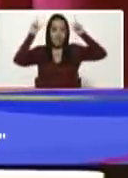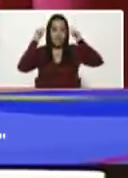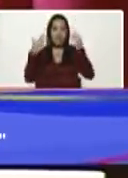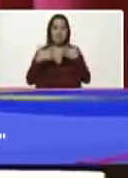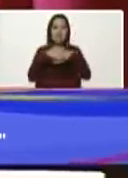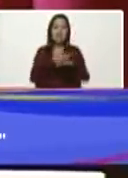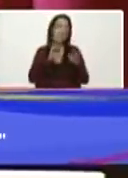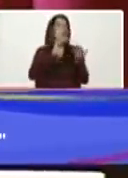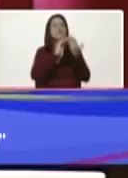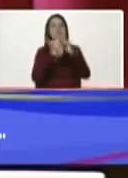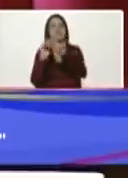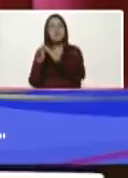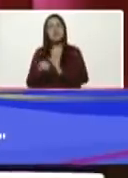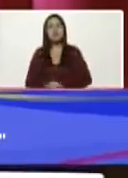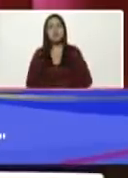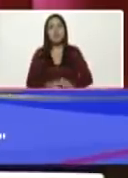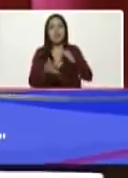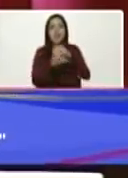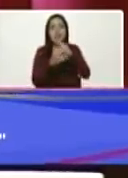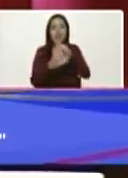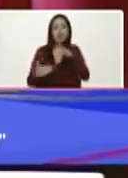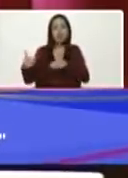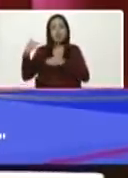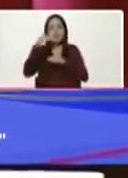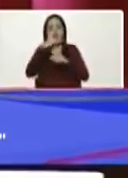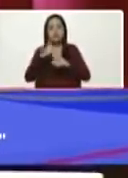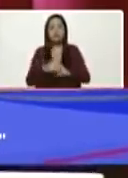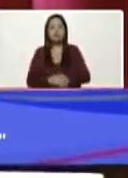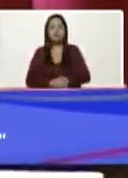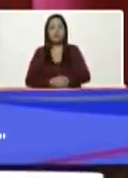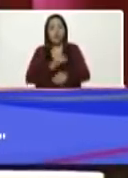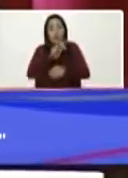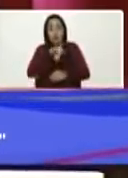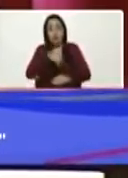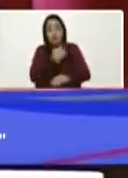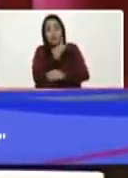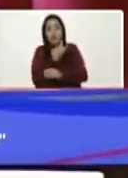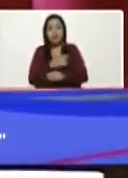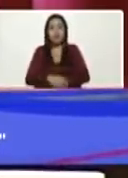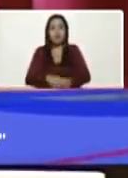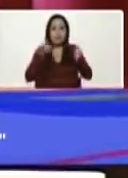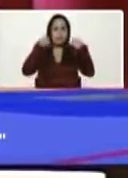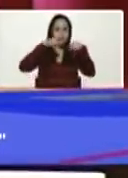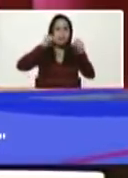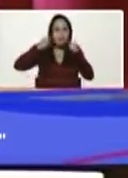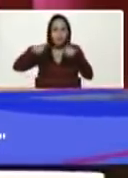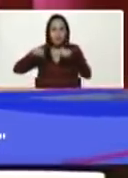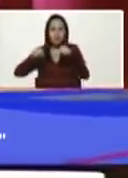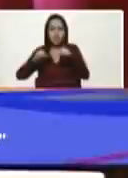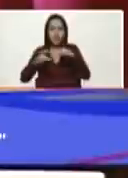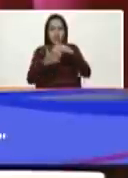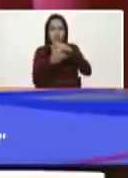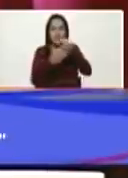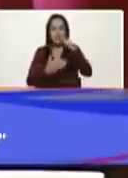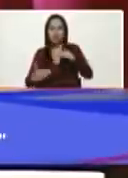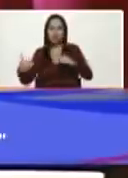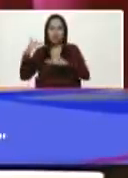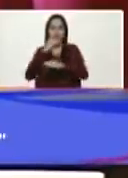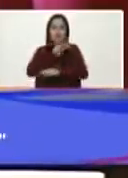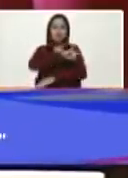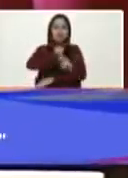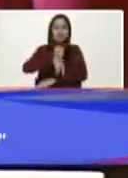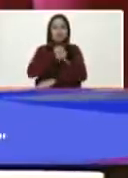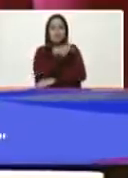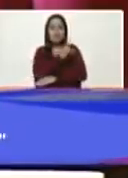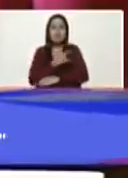Integral Comunitaria. Técnicos superiores universitarios en fisioterapia. Técnicos superiores universitarios